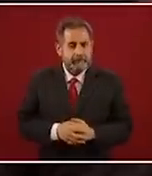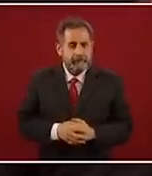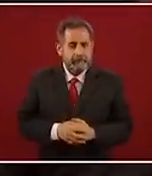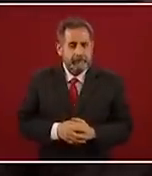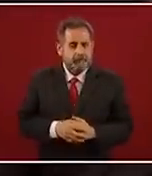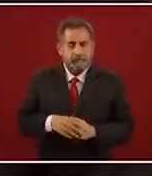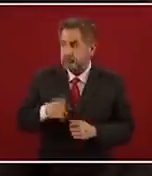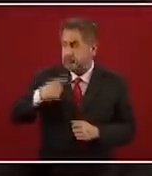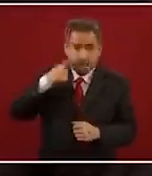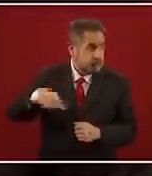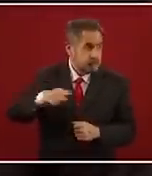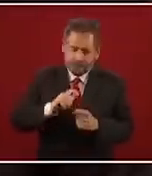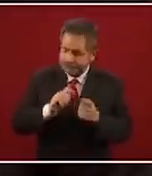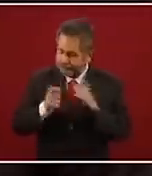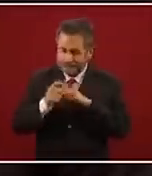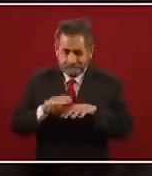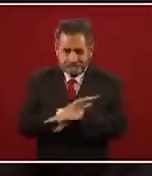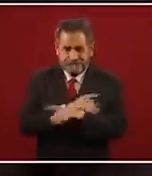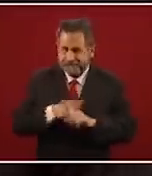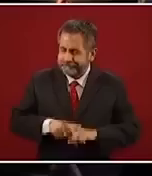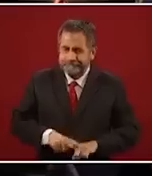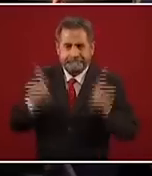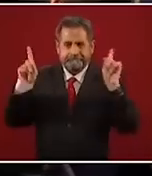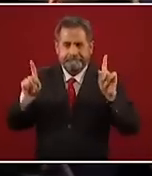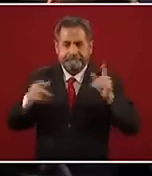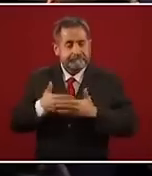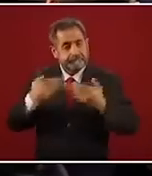la realidad, ya es otra realidad.